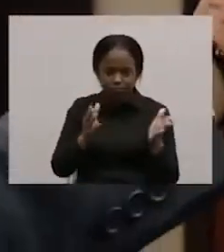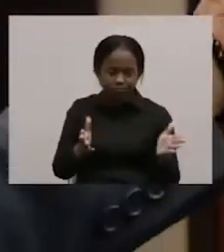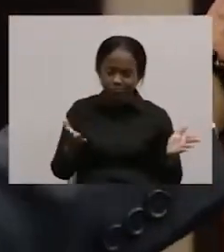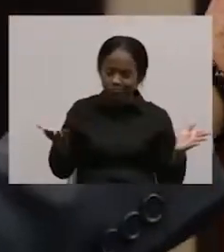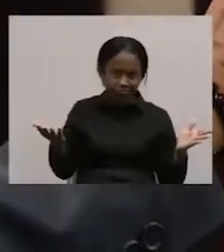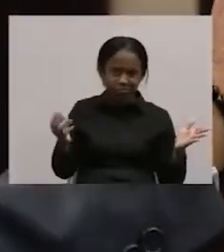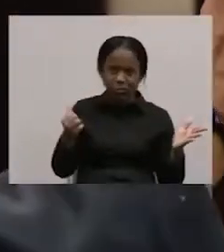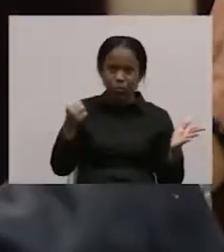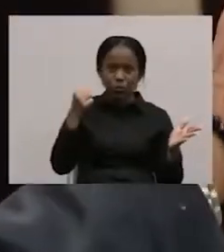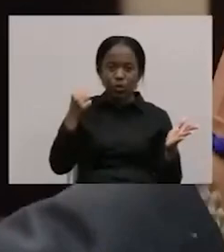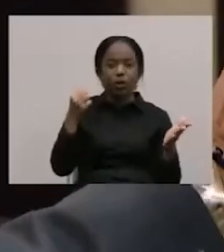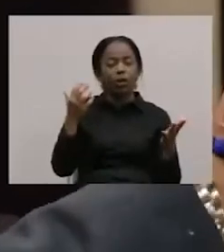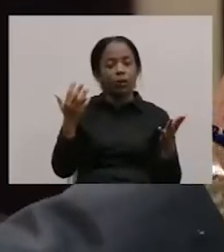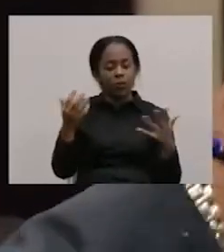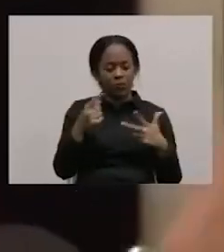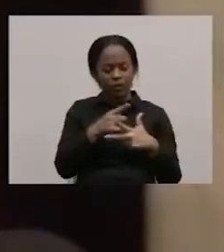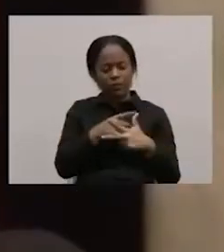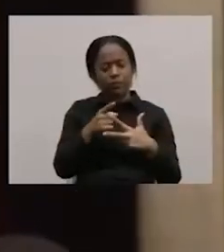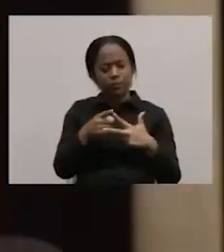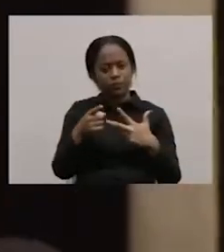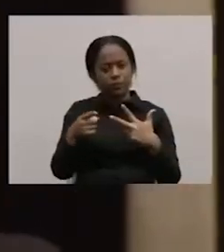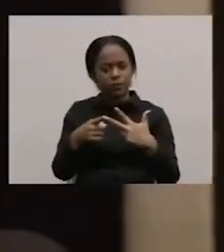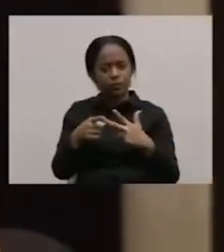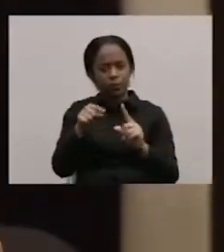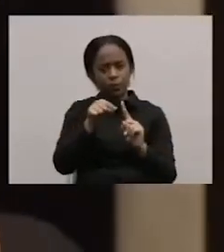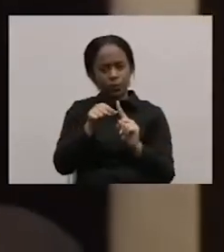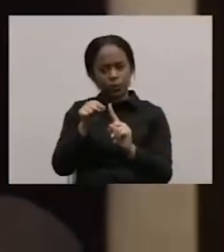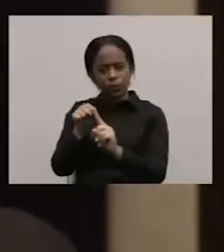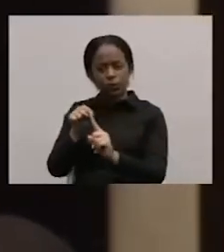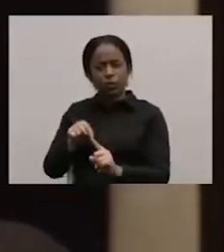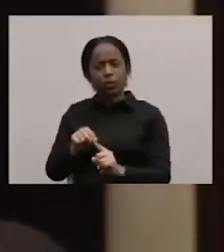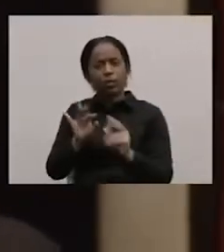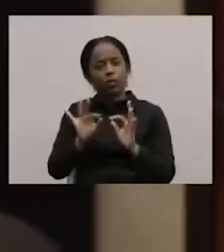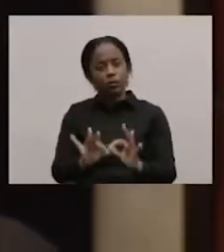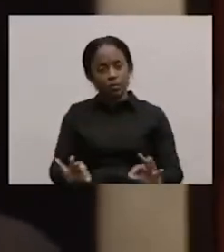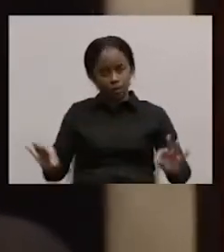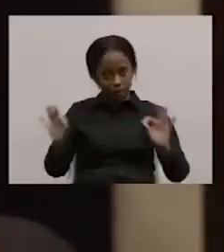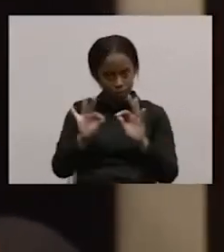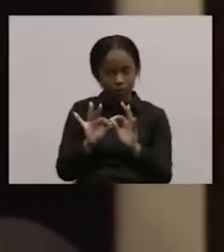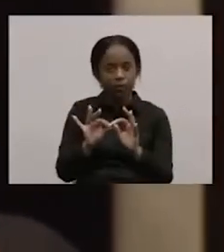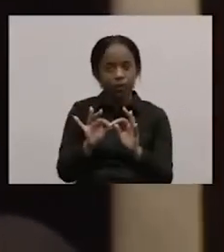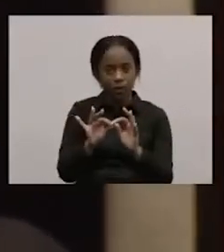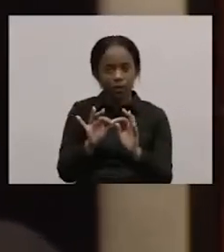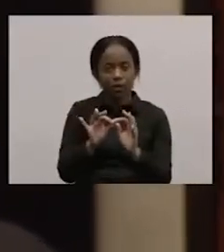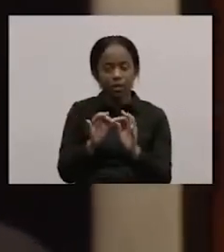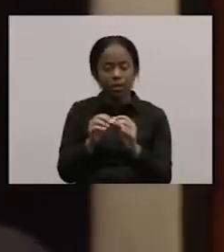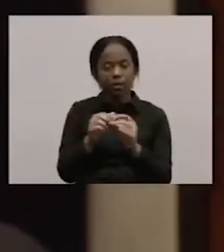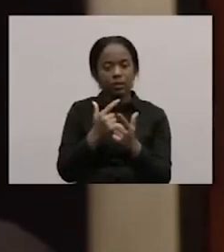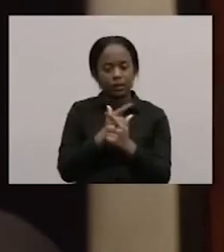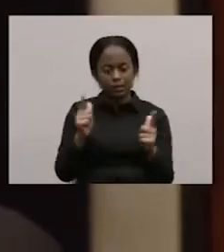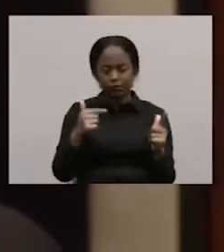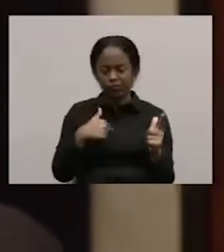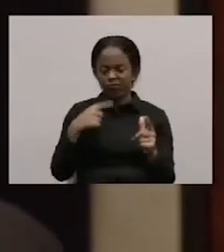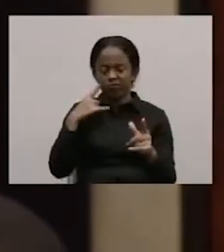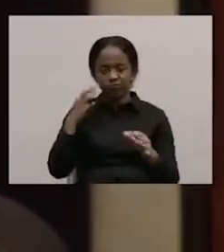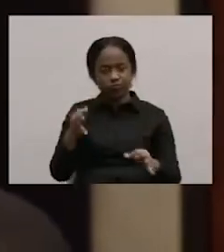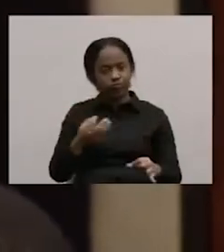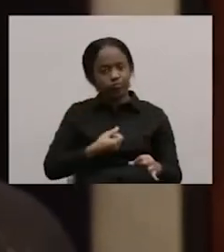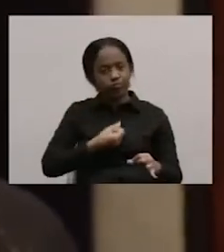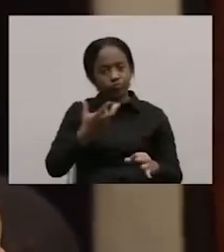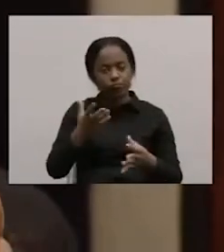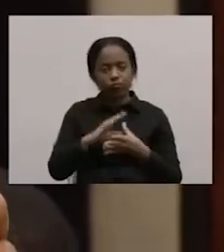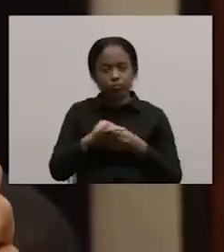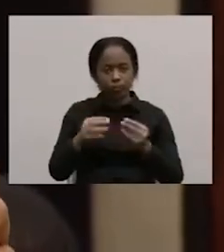En esos tres aspectos, esos tres puntos importantes de este foro, libertad de expresión, reforma electoral y